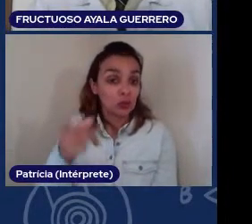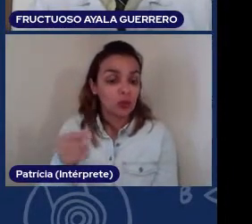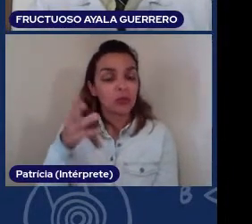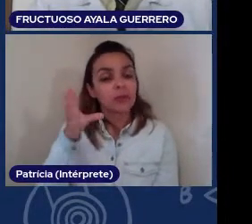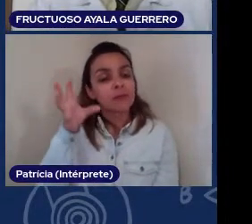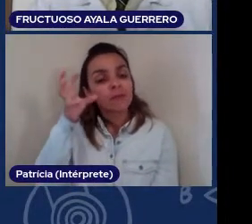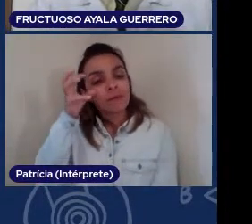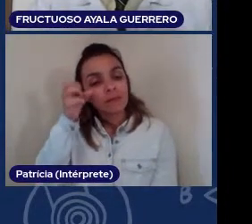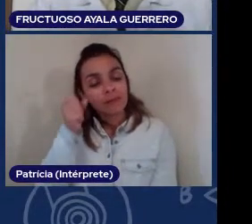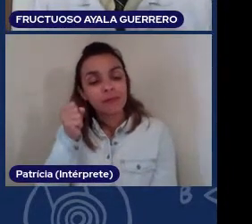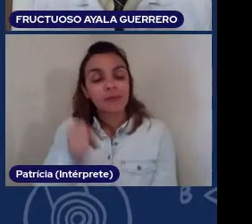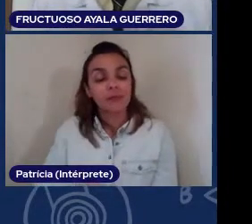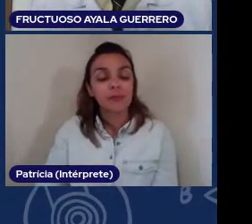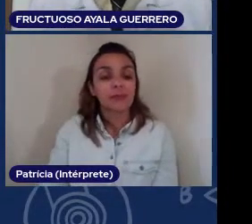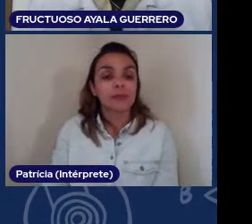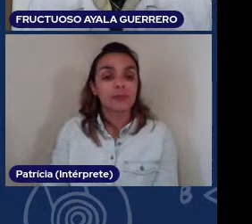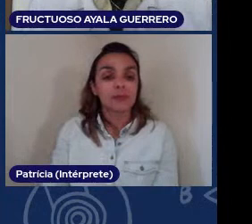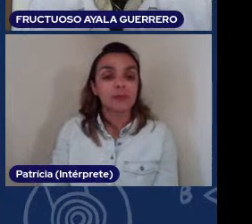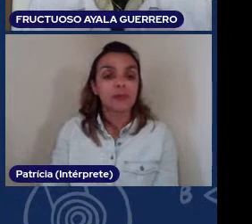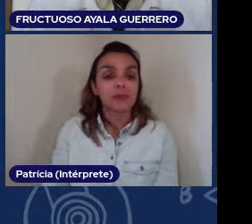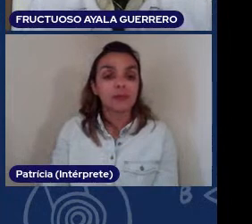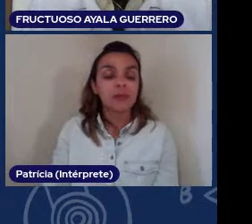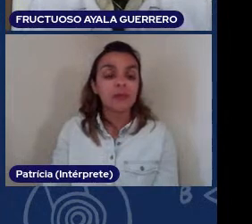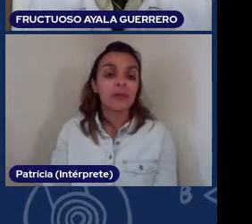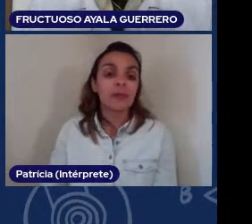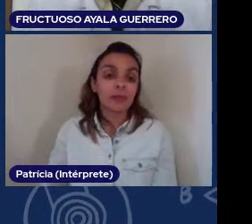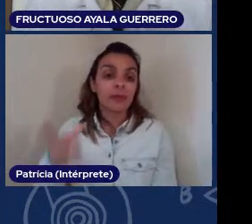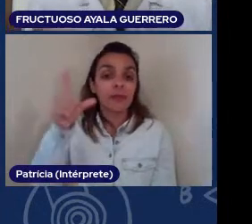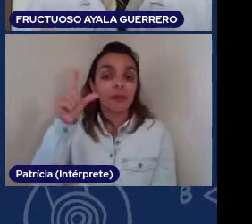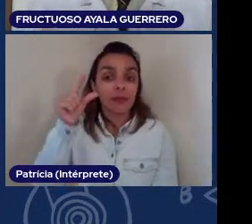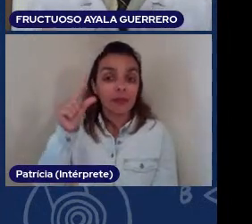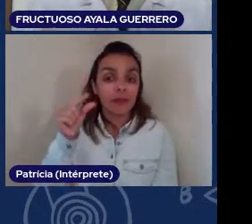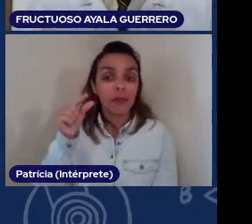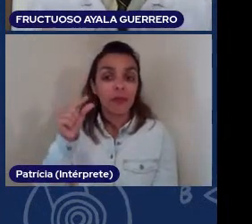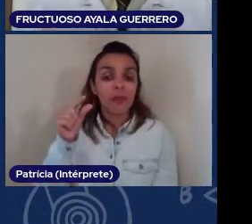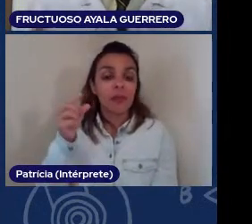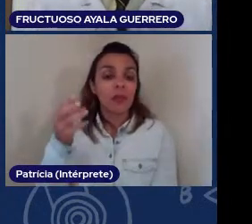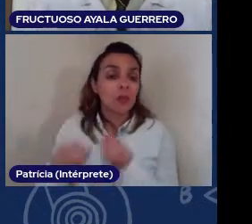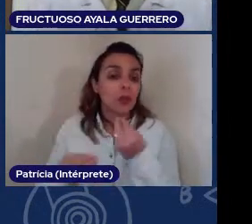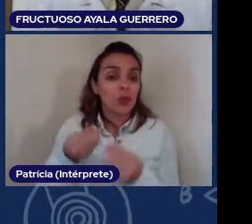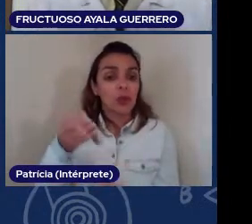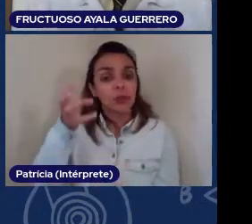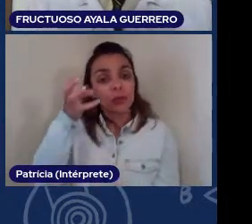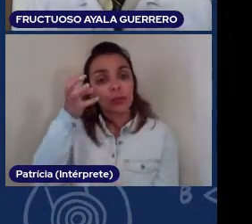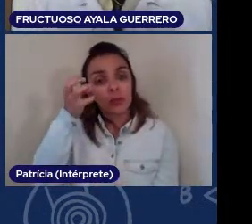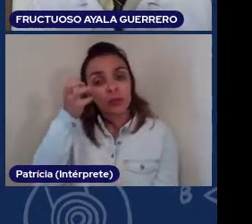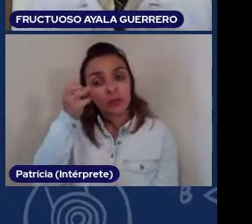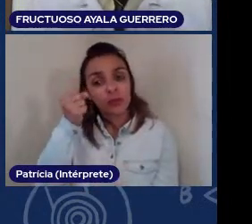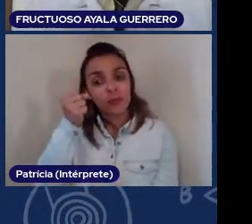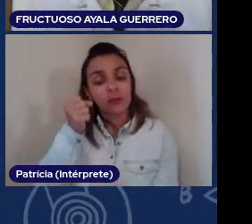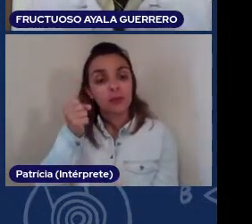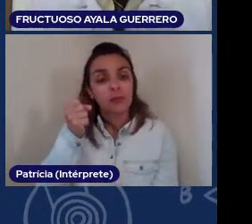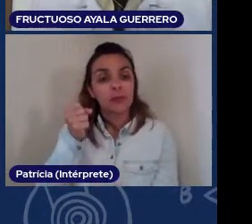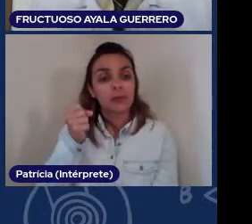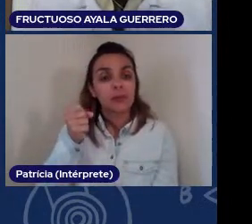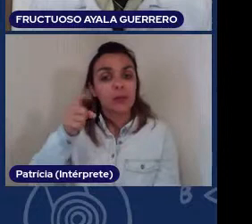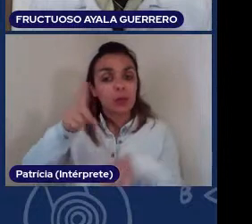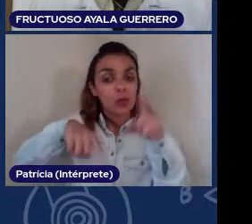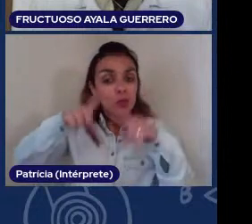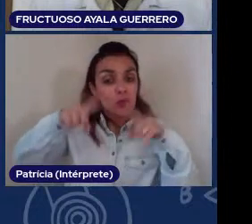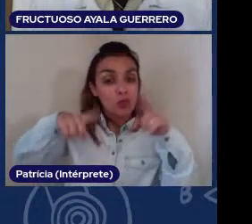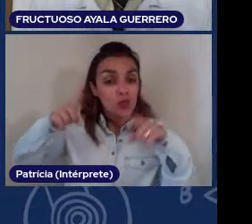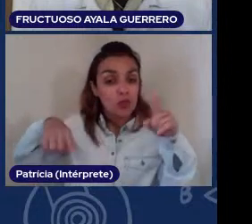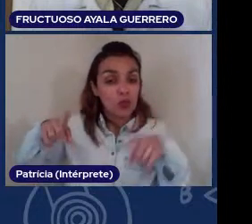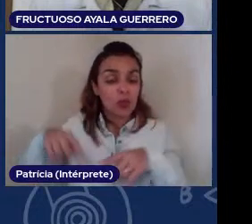que se reduce este tipo de sueño y con eso pues se alteran las funciones